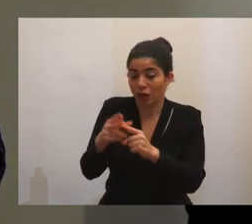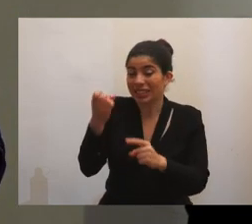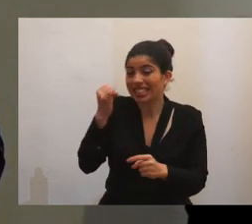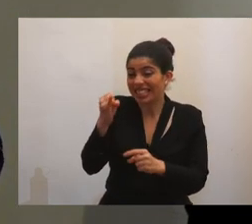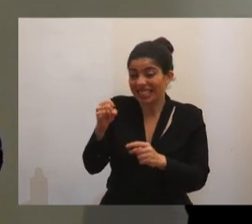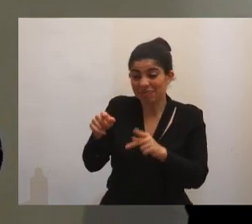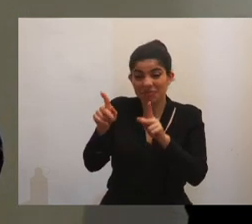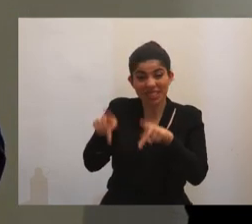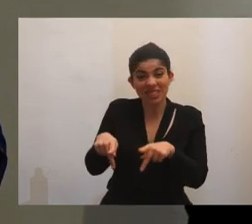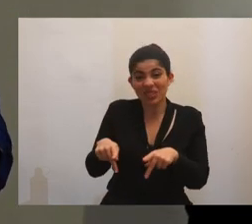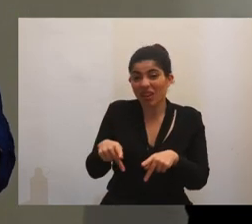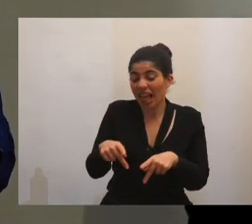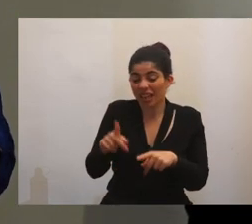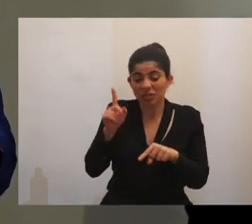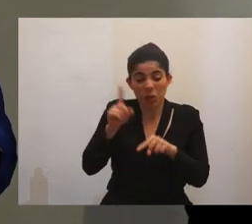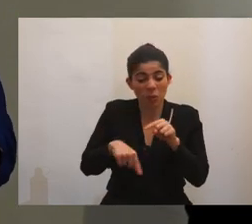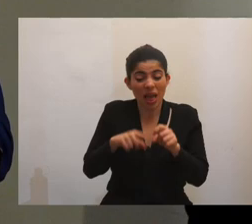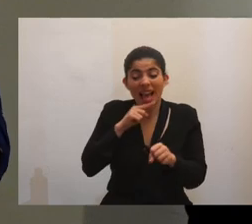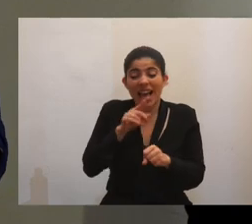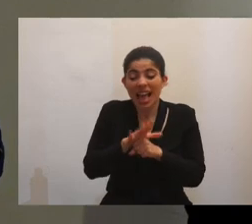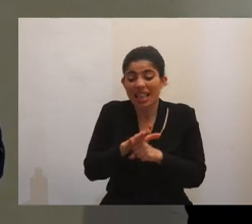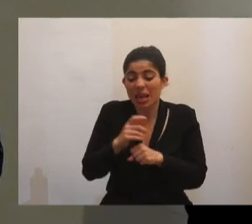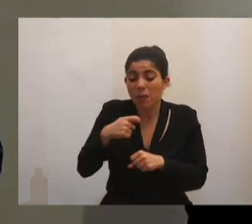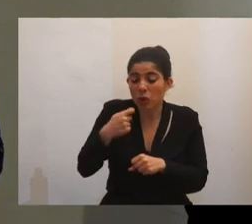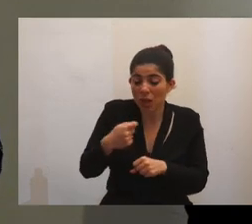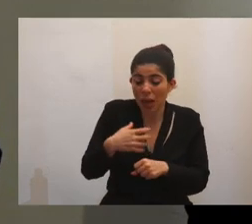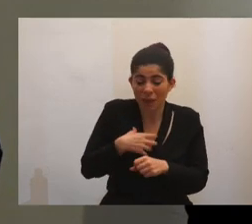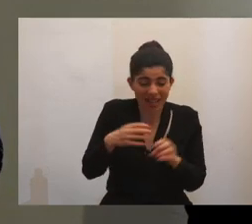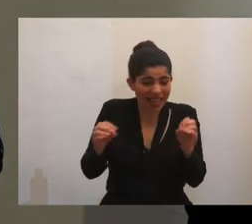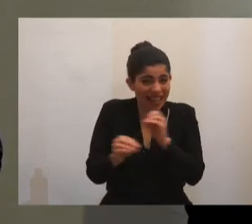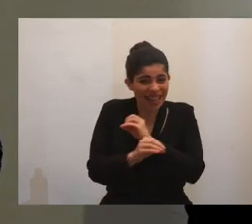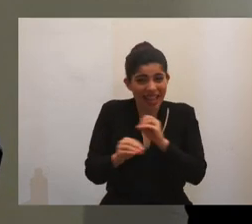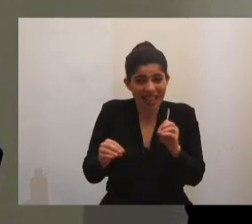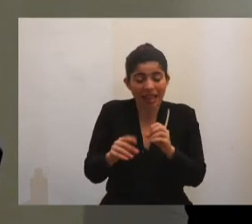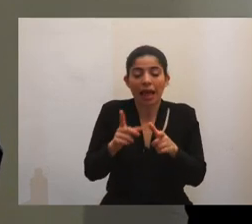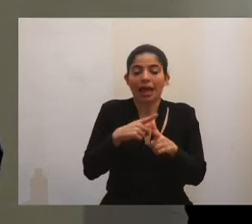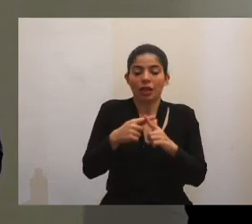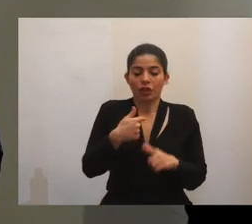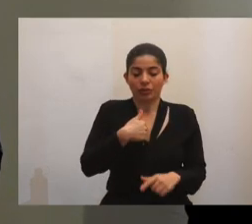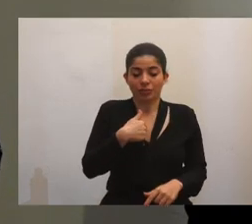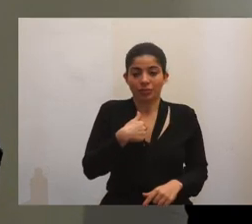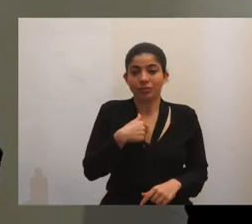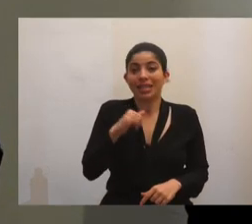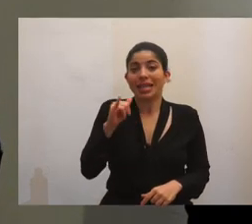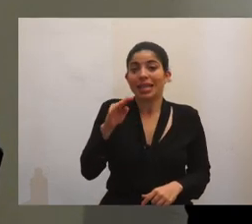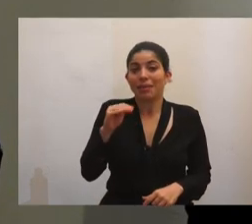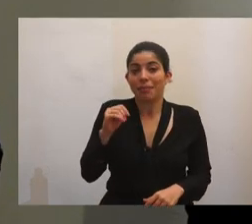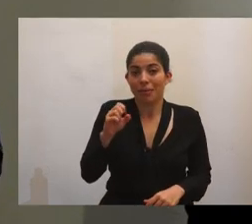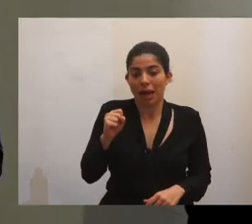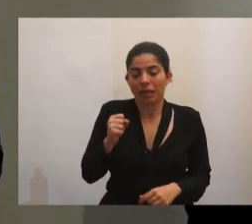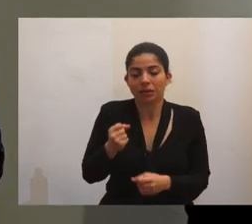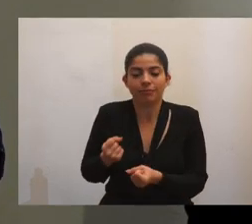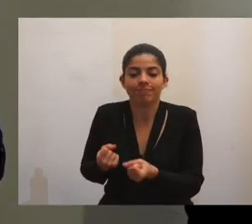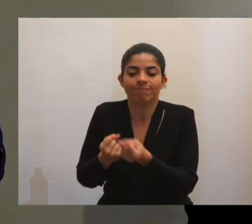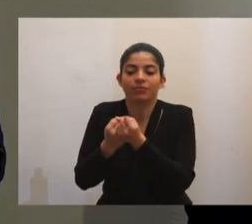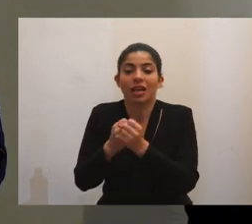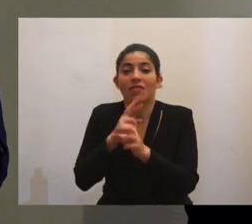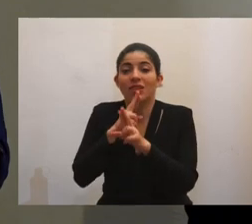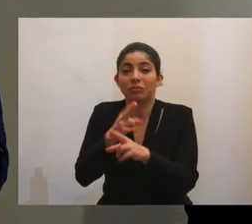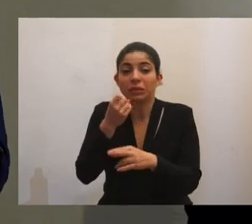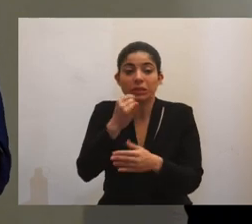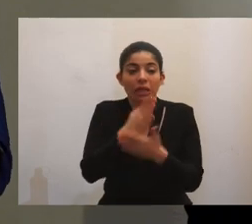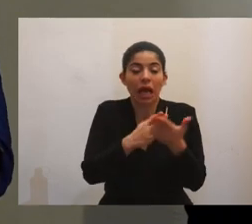una posibilidad de tener una garantía hipotecaria o prendaria, será entonces el fideicomiso FIDEIMAS quien responderá por ese